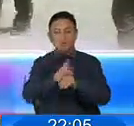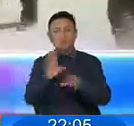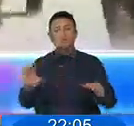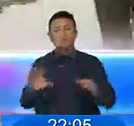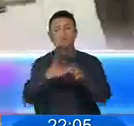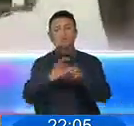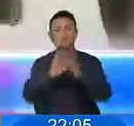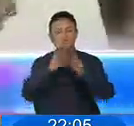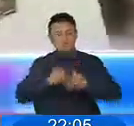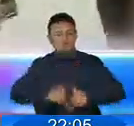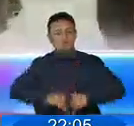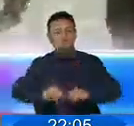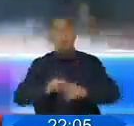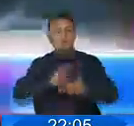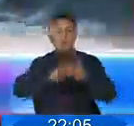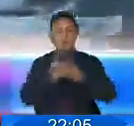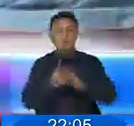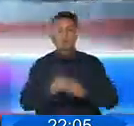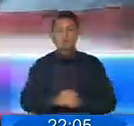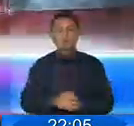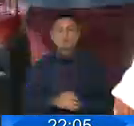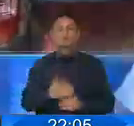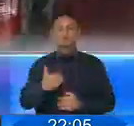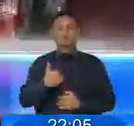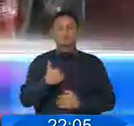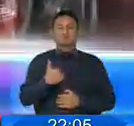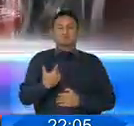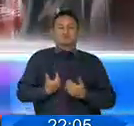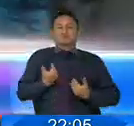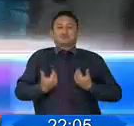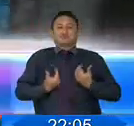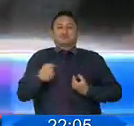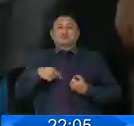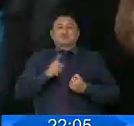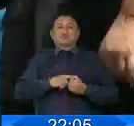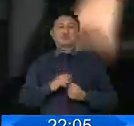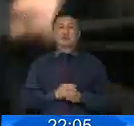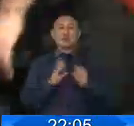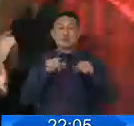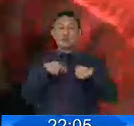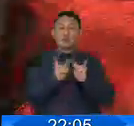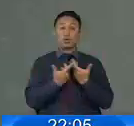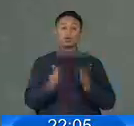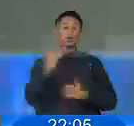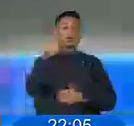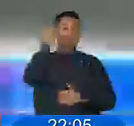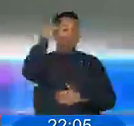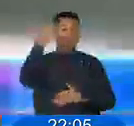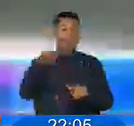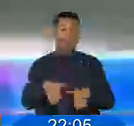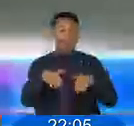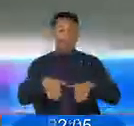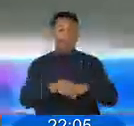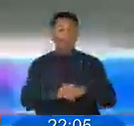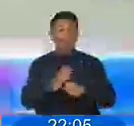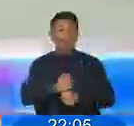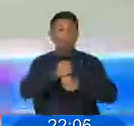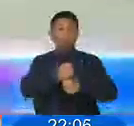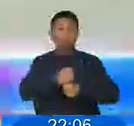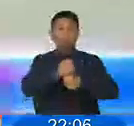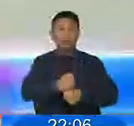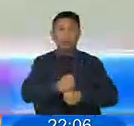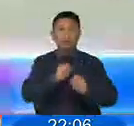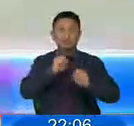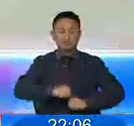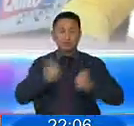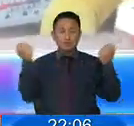juntos trabajar por su comunidad. Nos sentimos orgullosas de nuestra capital. Grupos de adultos mayores, mascotas y hasta caballos formaron parte de